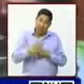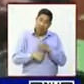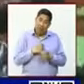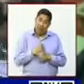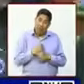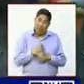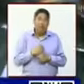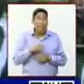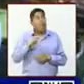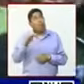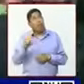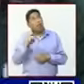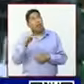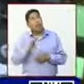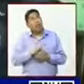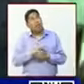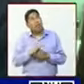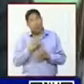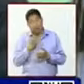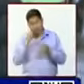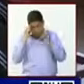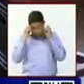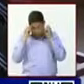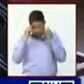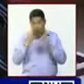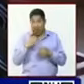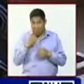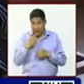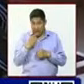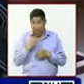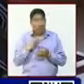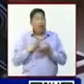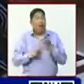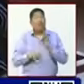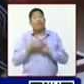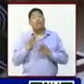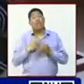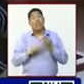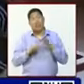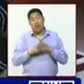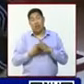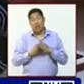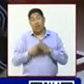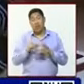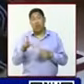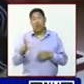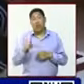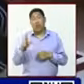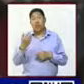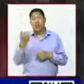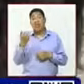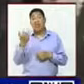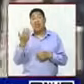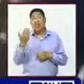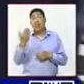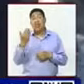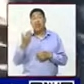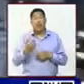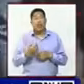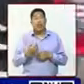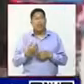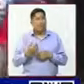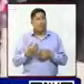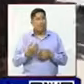año. Este martes el ministro de Educación, Edgar Pari, señaló que la fecha determinada para el comienzo es el lunes 15 del enero